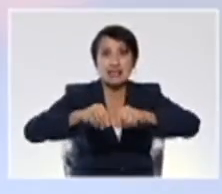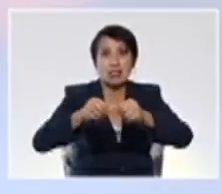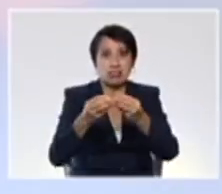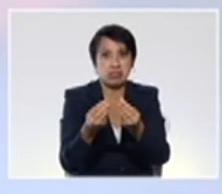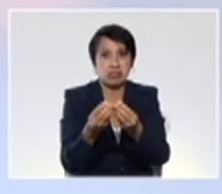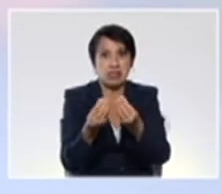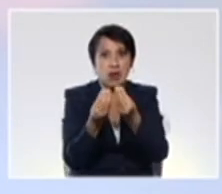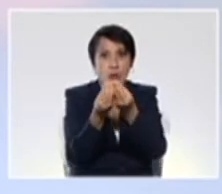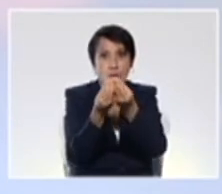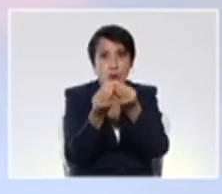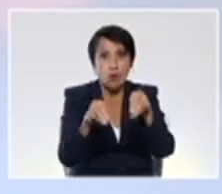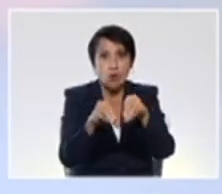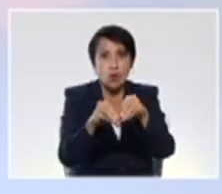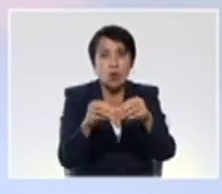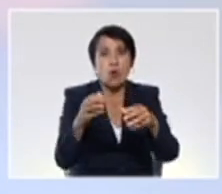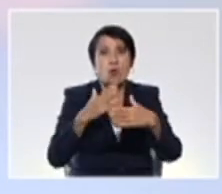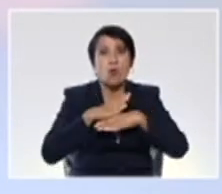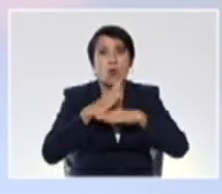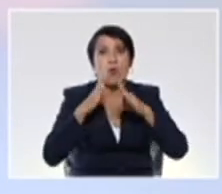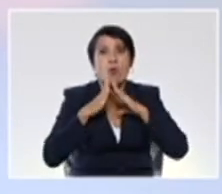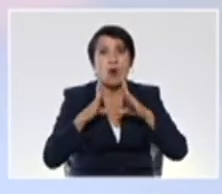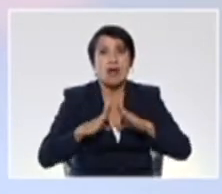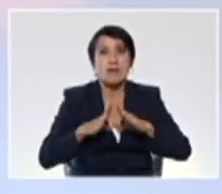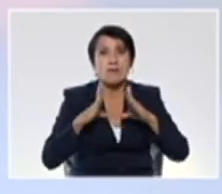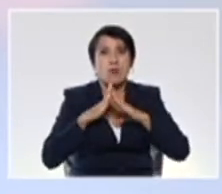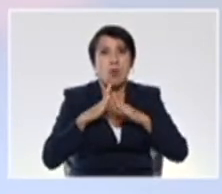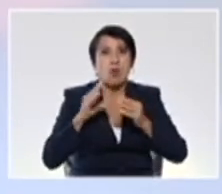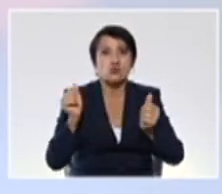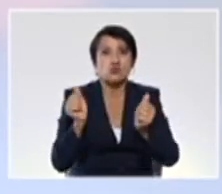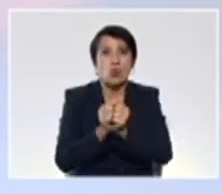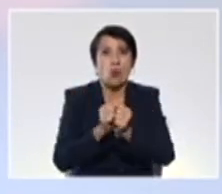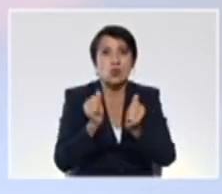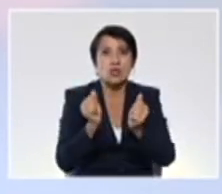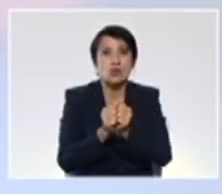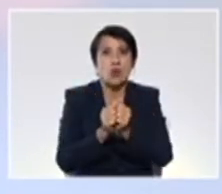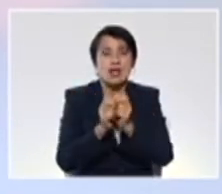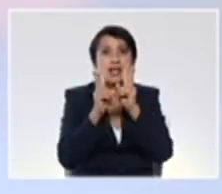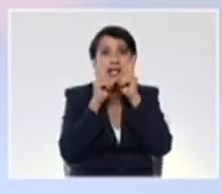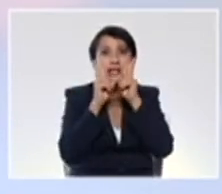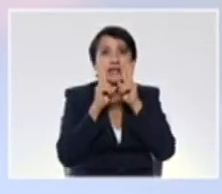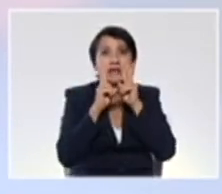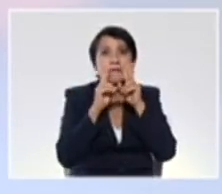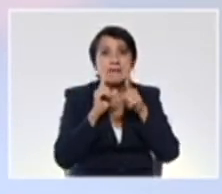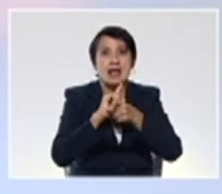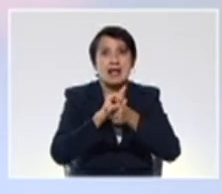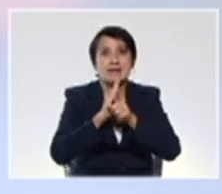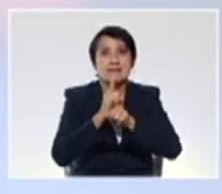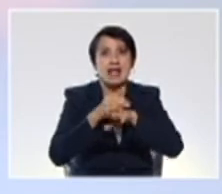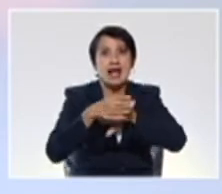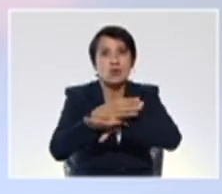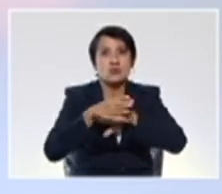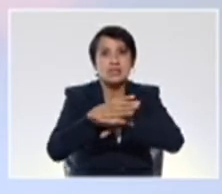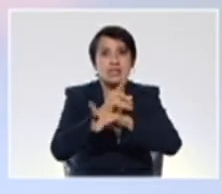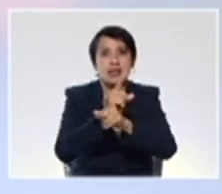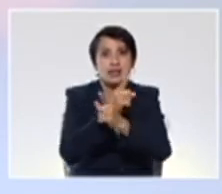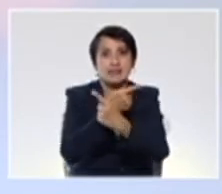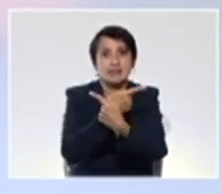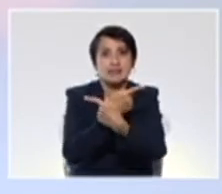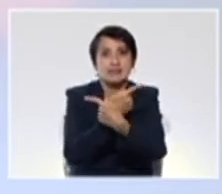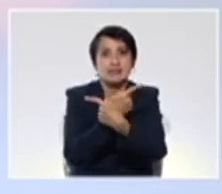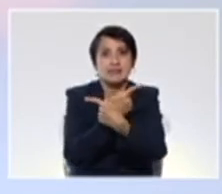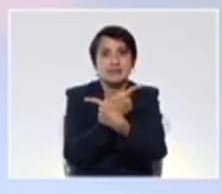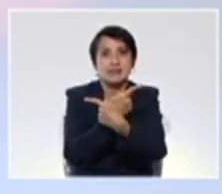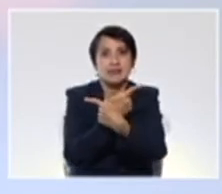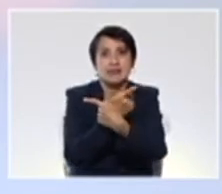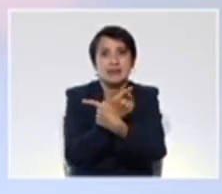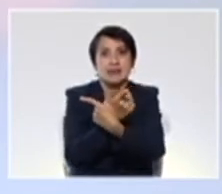se vuelve un cuerpo más sólido y entonces va a hacer que limpie el aspa y le va a dar una mejor vida a la cuchilla. Ojo,